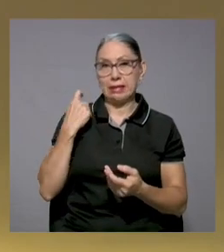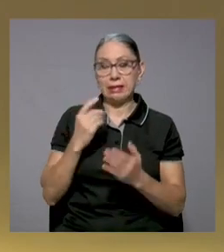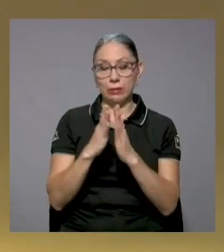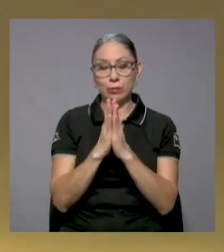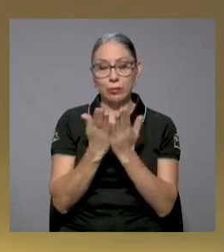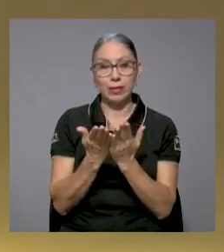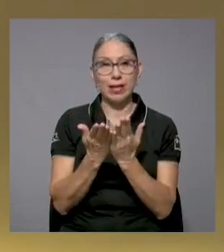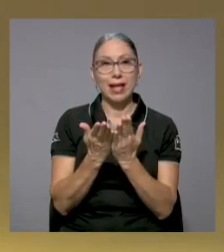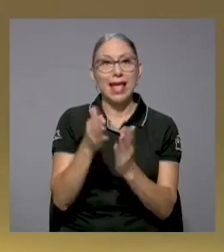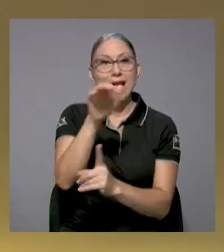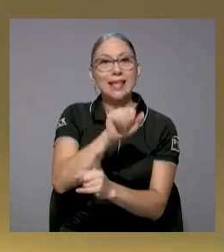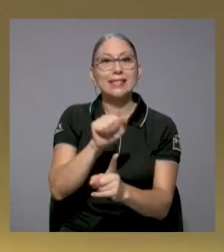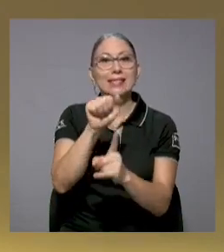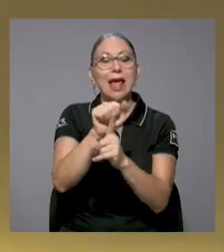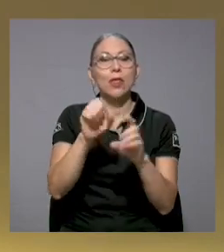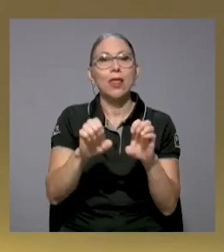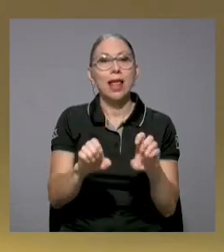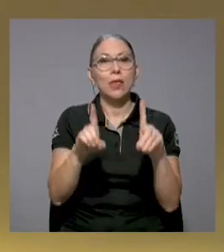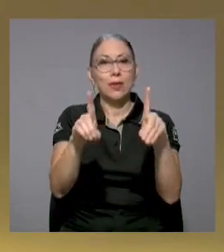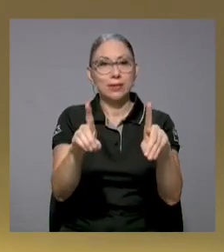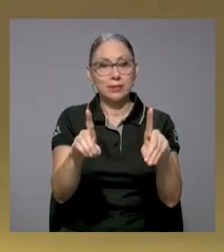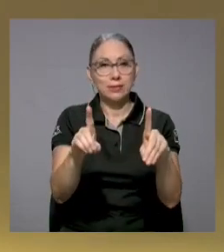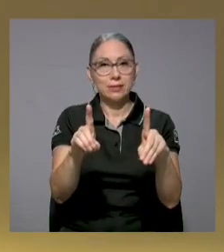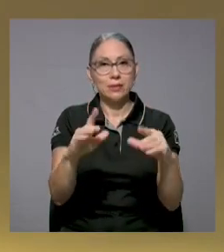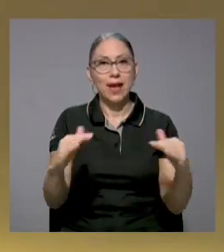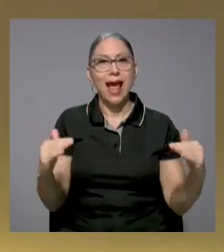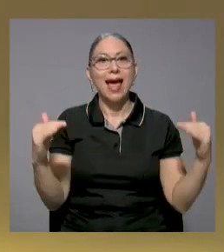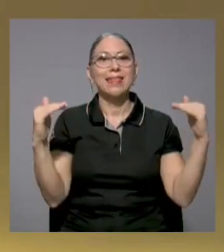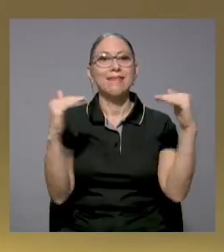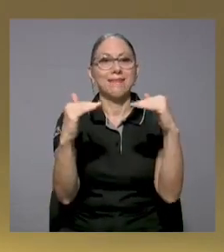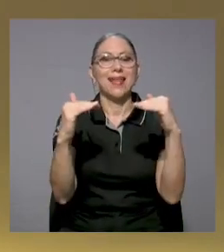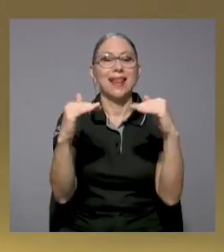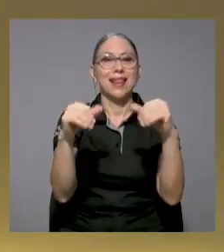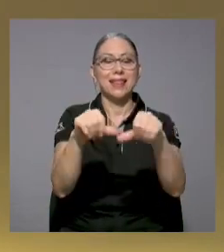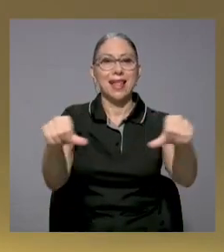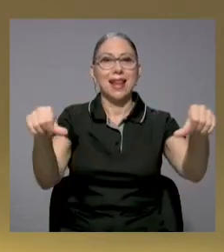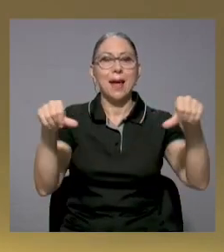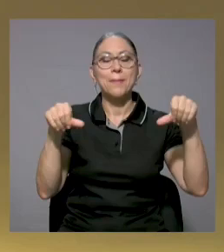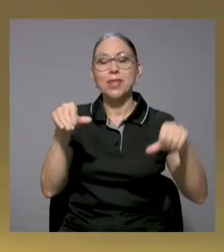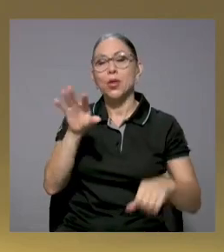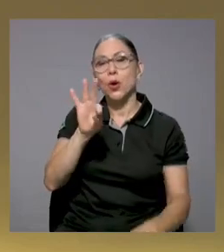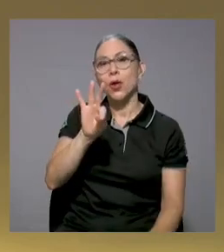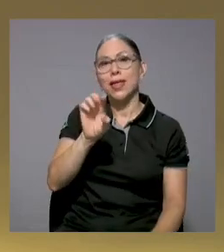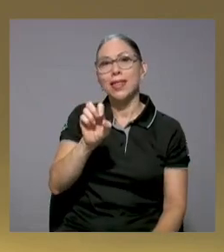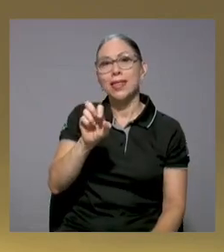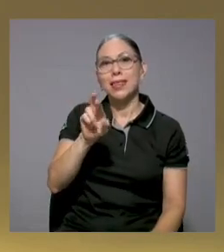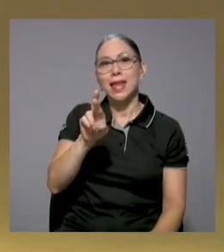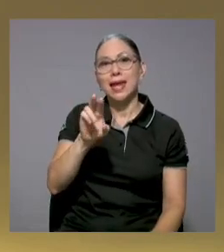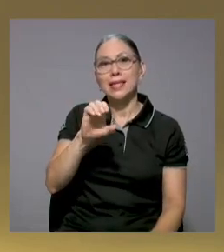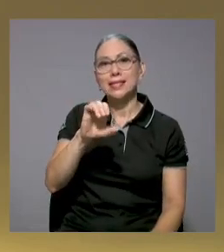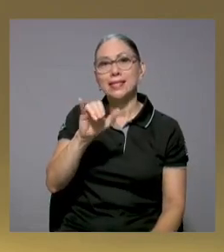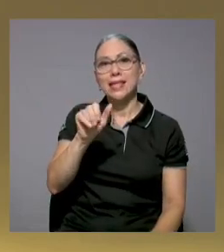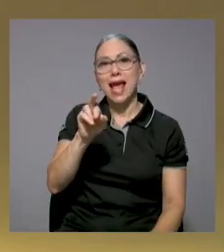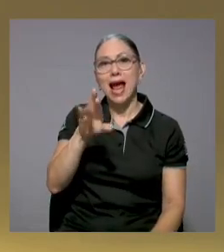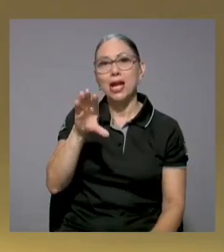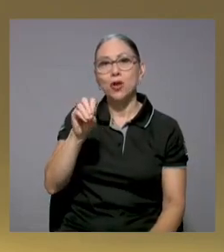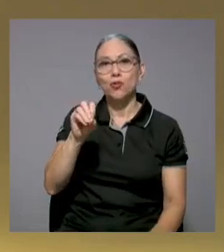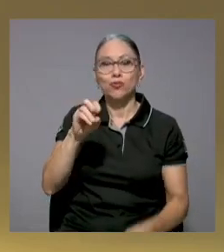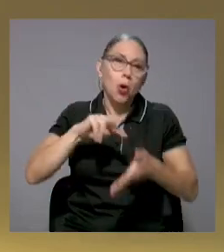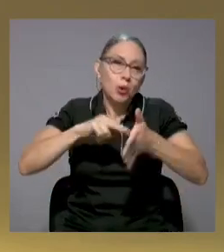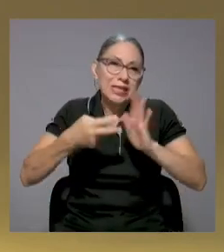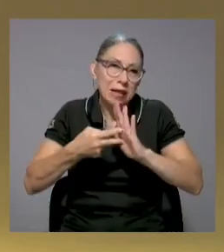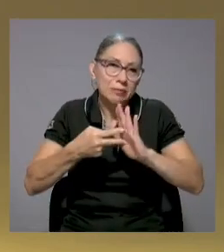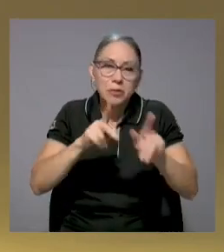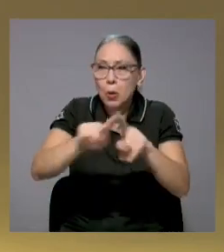de la educación a nivel del ámbito terciario, es decir, de las universidades. Y no